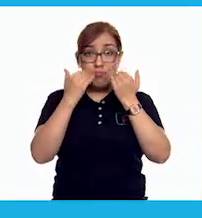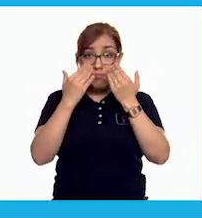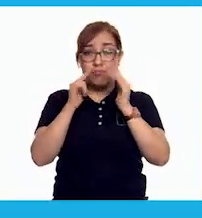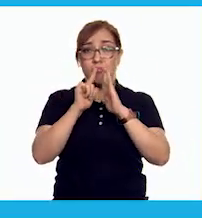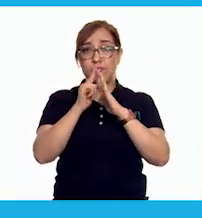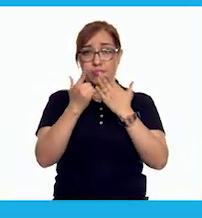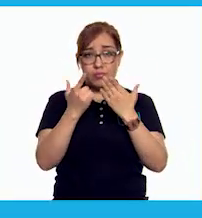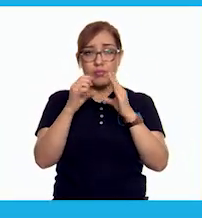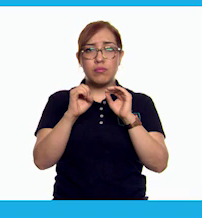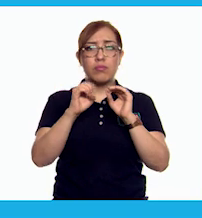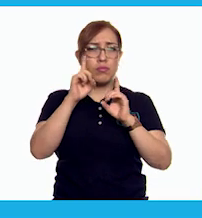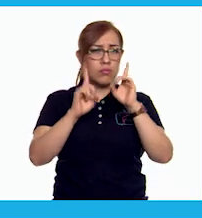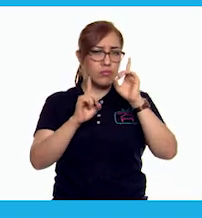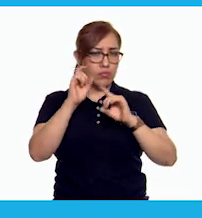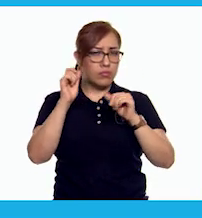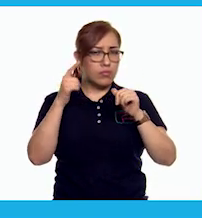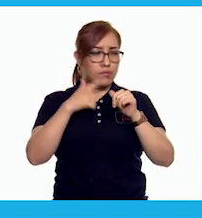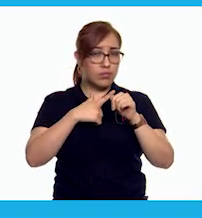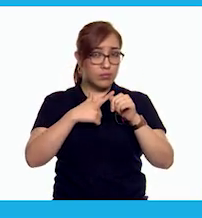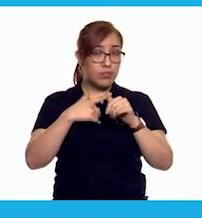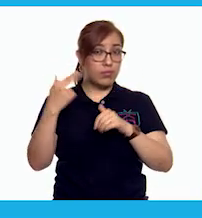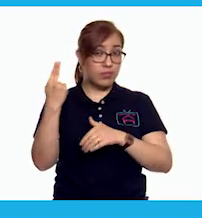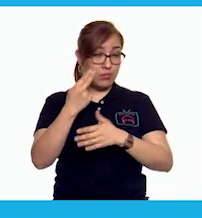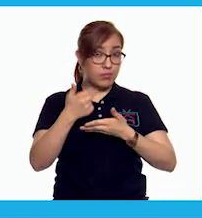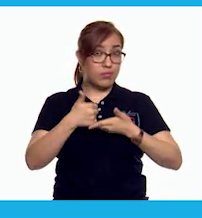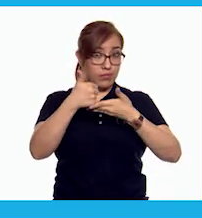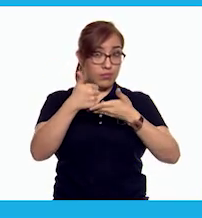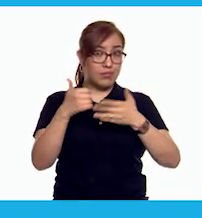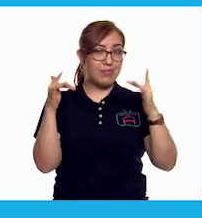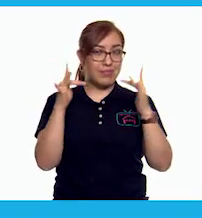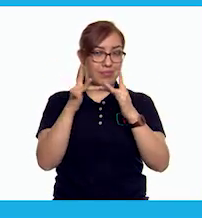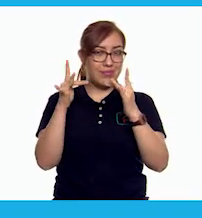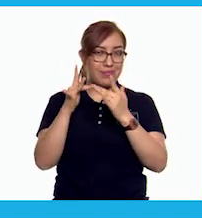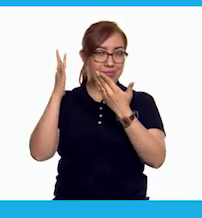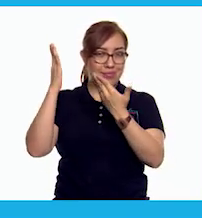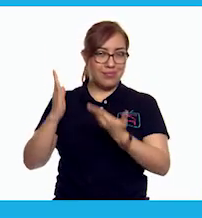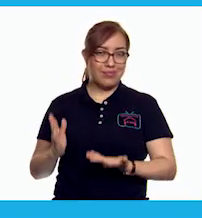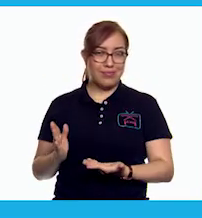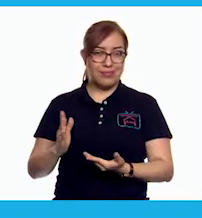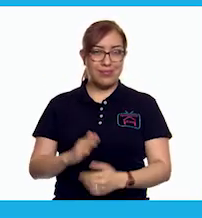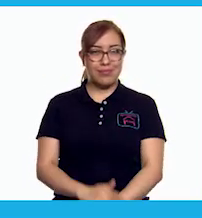texto o necesitas ayuda para resolver tus dudas, contáctanos.